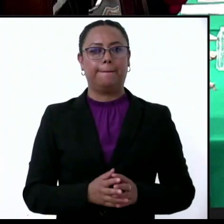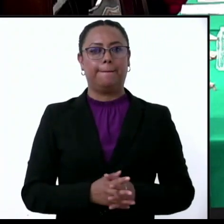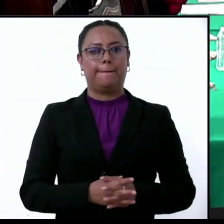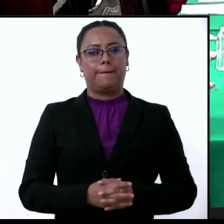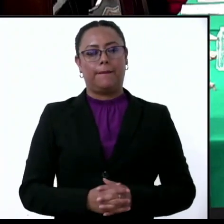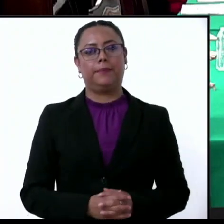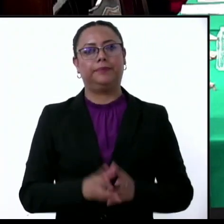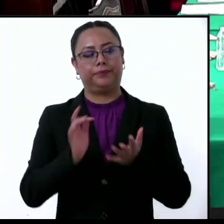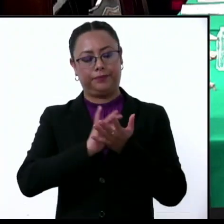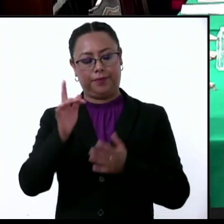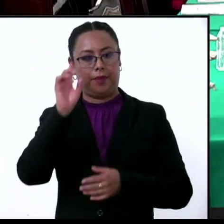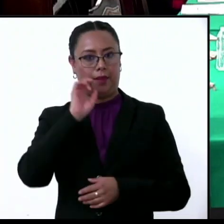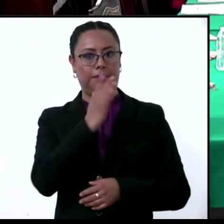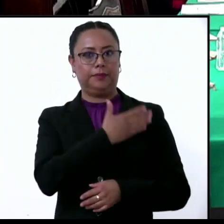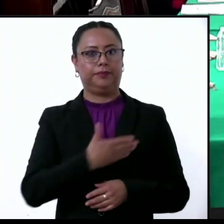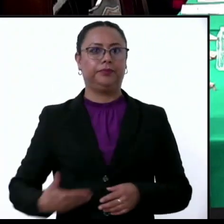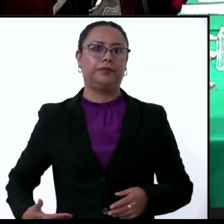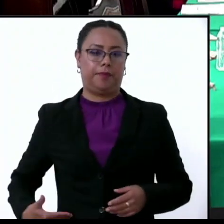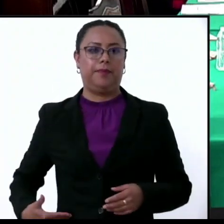Gracias, presidenta.